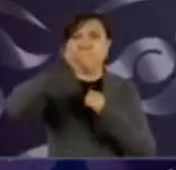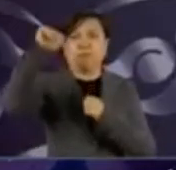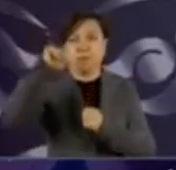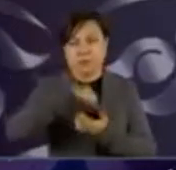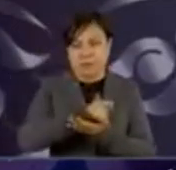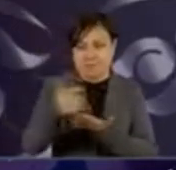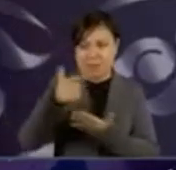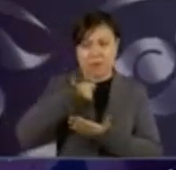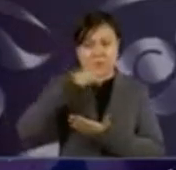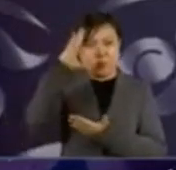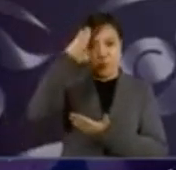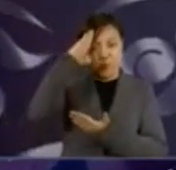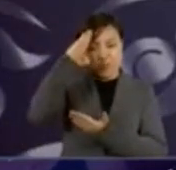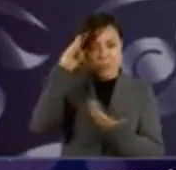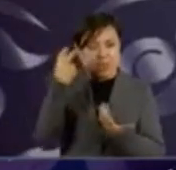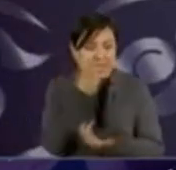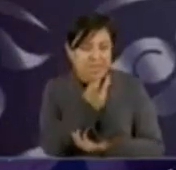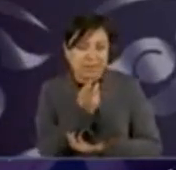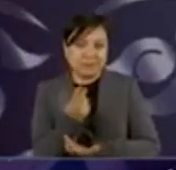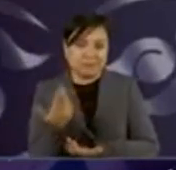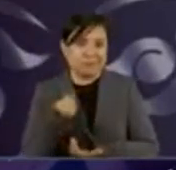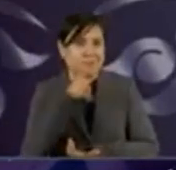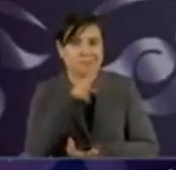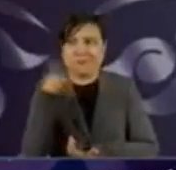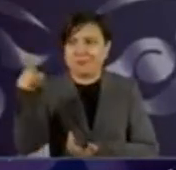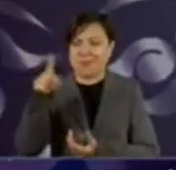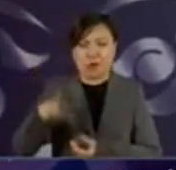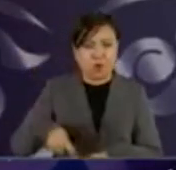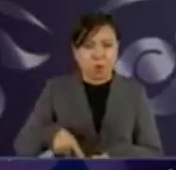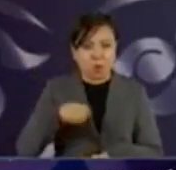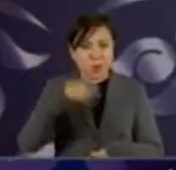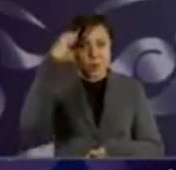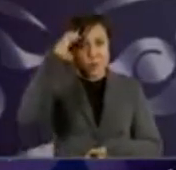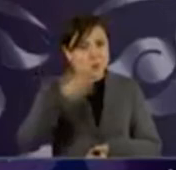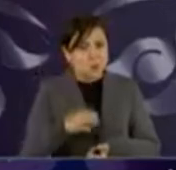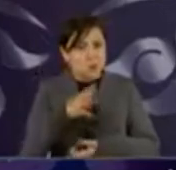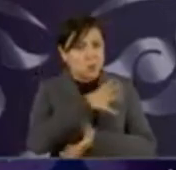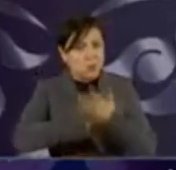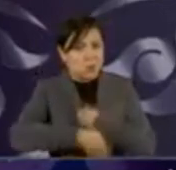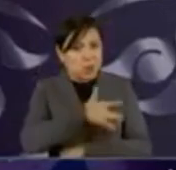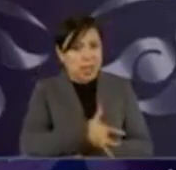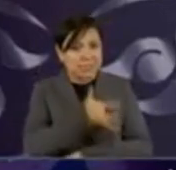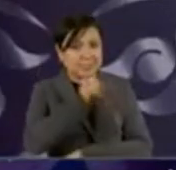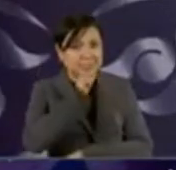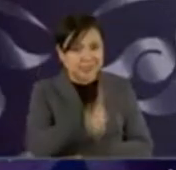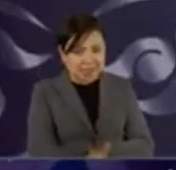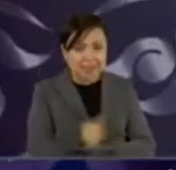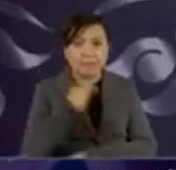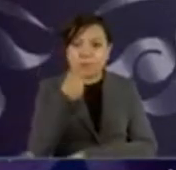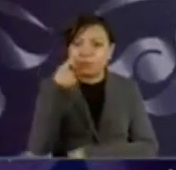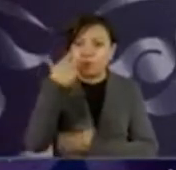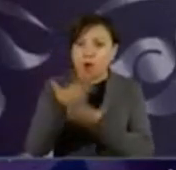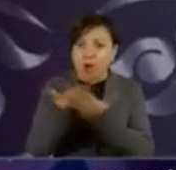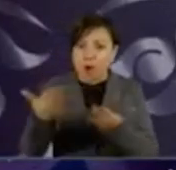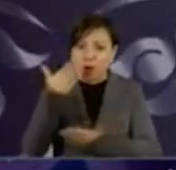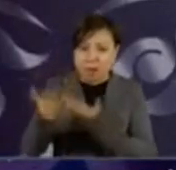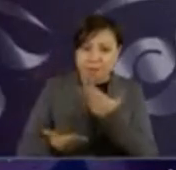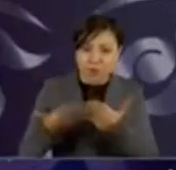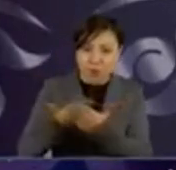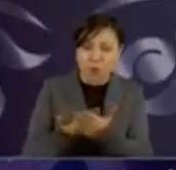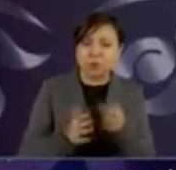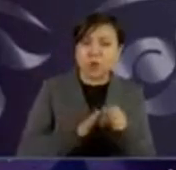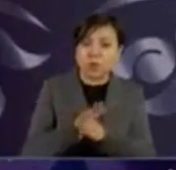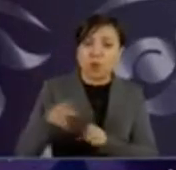Es verdaderamente increíble la insensibilidad. Por eso es que estamos proponiendo esta reforma para poder llevar a